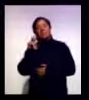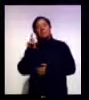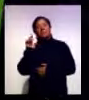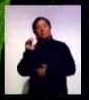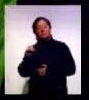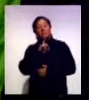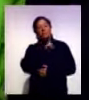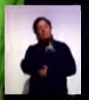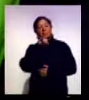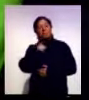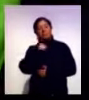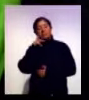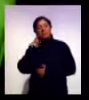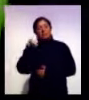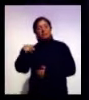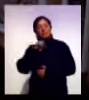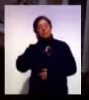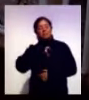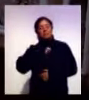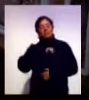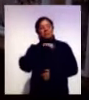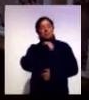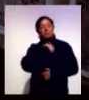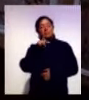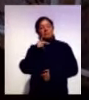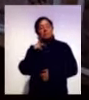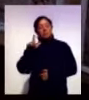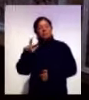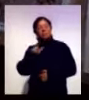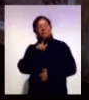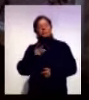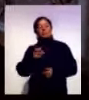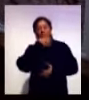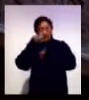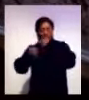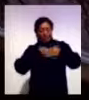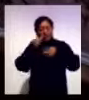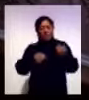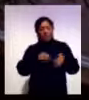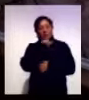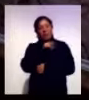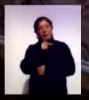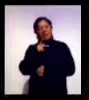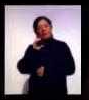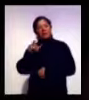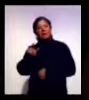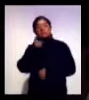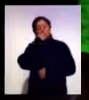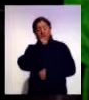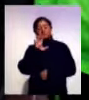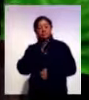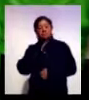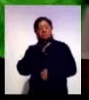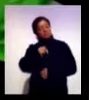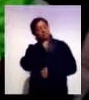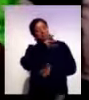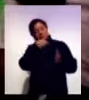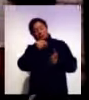entrenador Martín Díaz López y al promotor Eric Barba Campos, a quienes definió como referencia del estado y ejemplo para todos